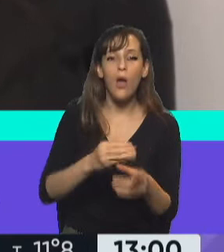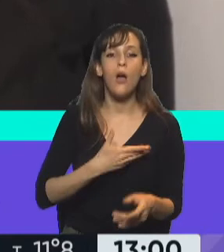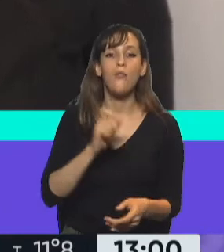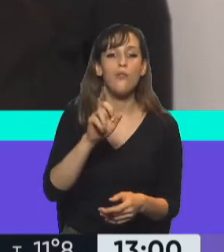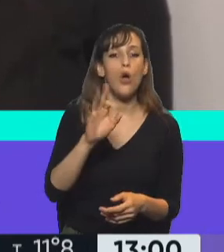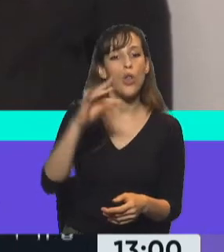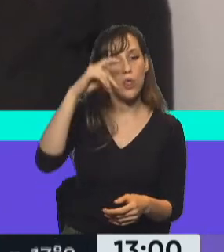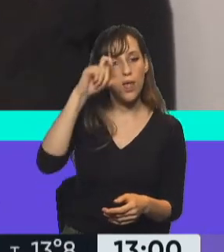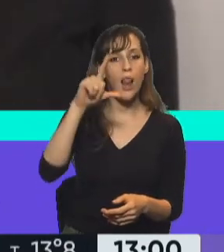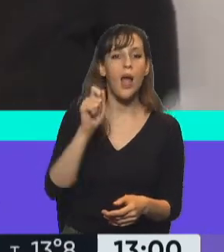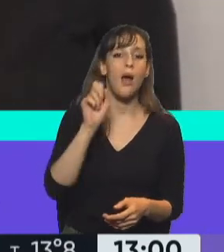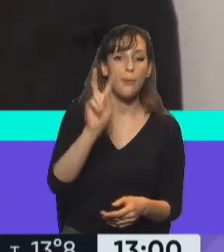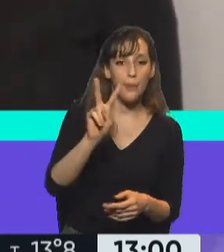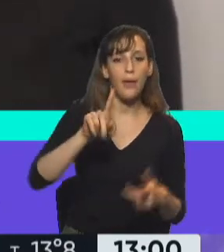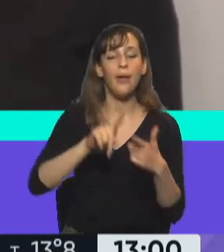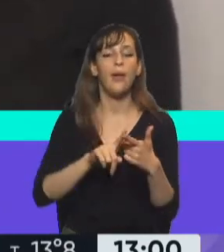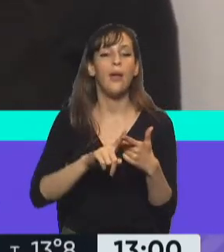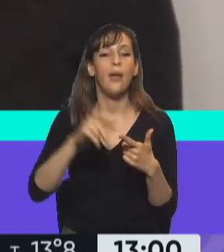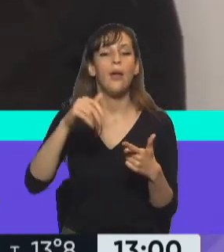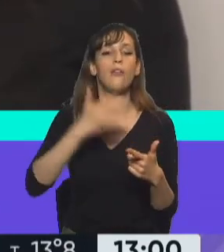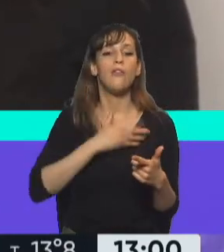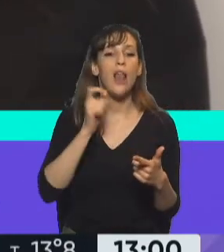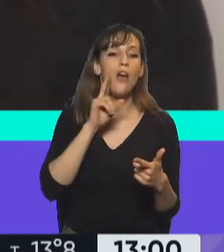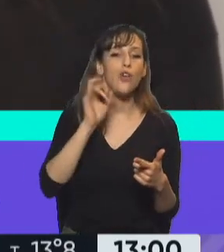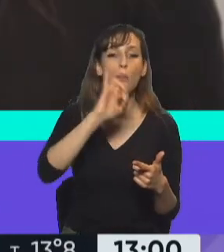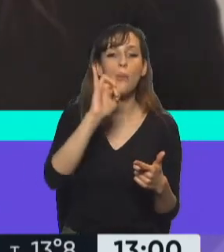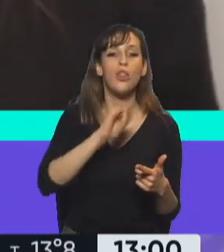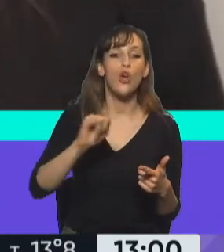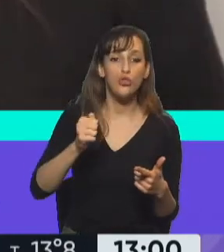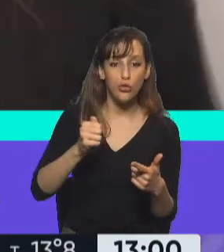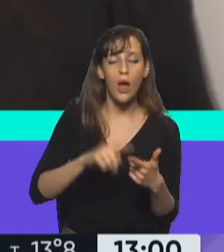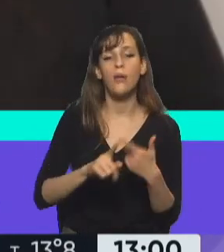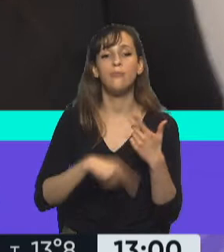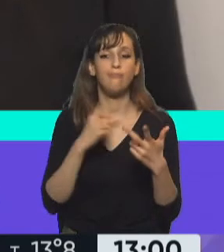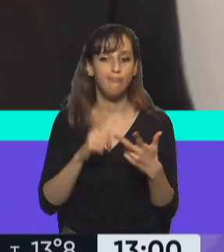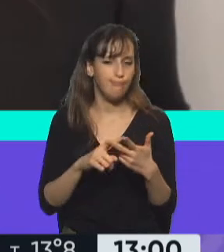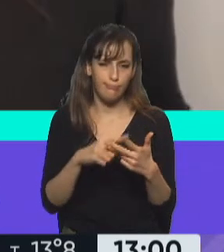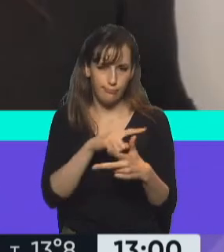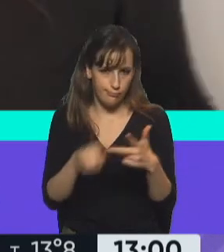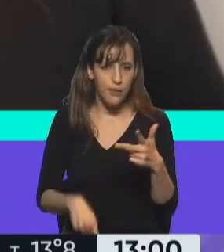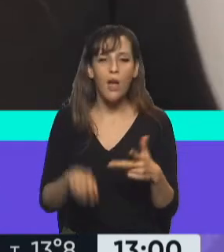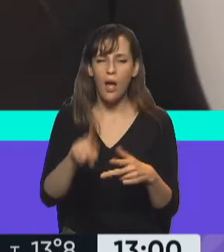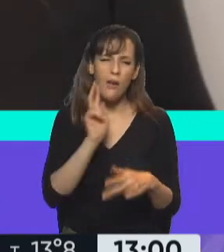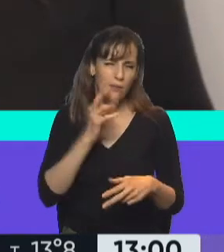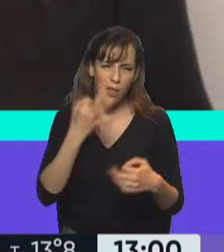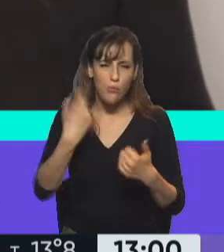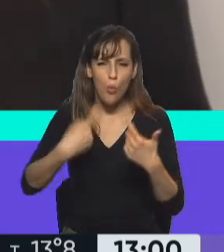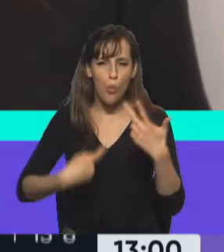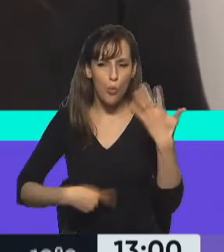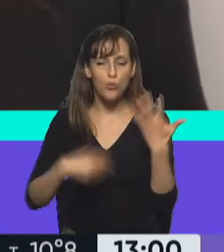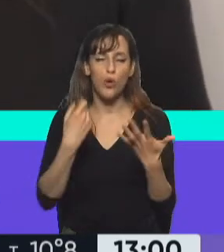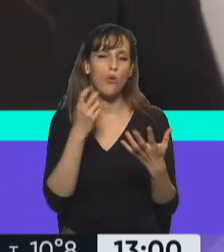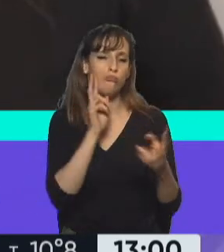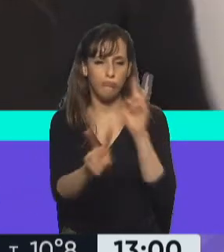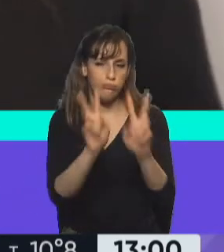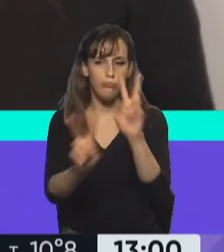Gereto ahí y Flavio Mendoza. El showcito también es parte de la programación del Piccadilly. Bueno, mucho para ver. Bienvenido sea, con